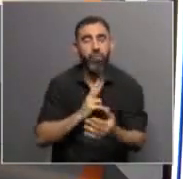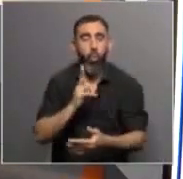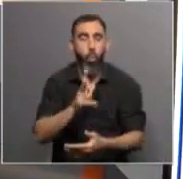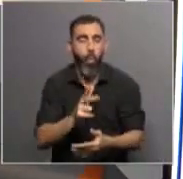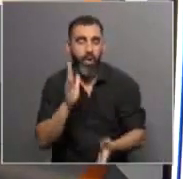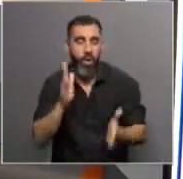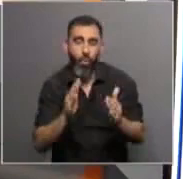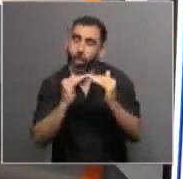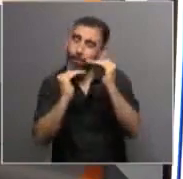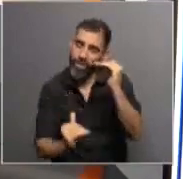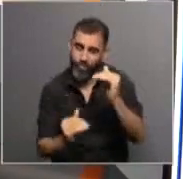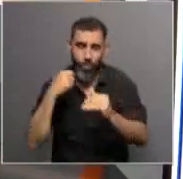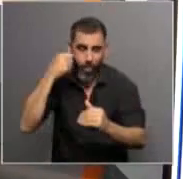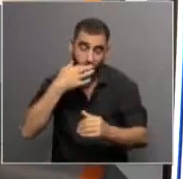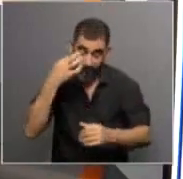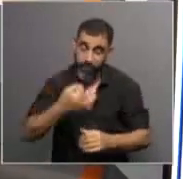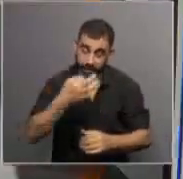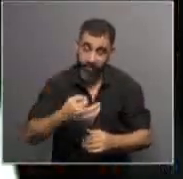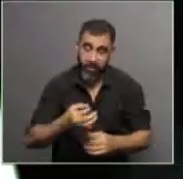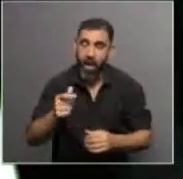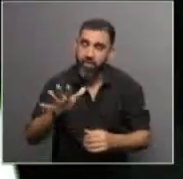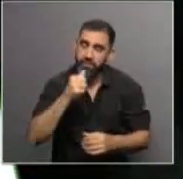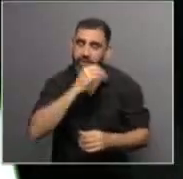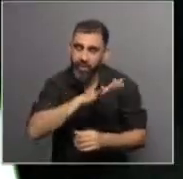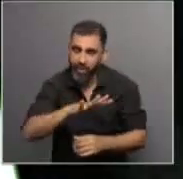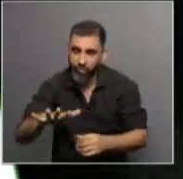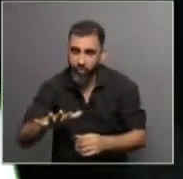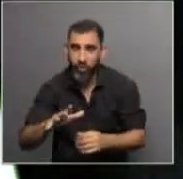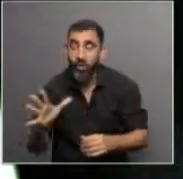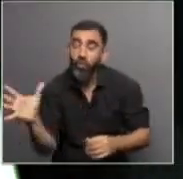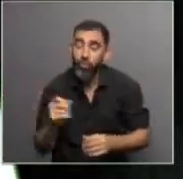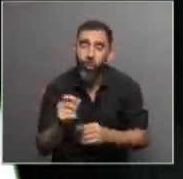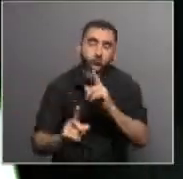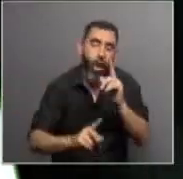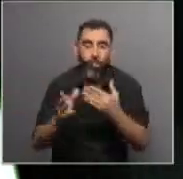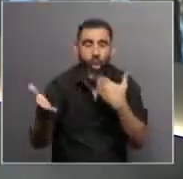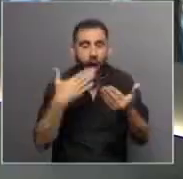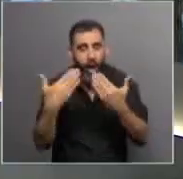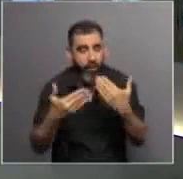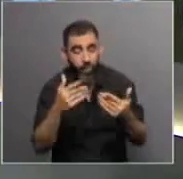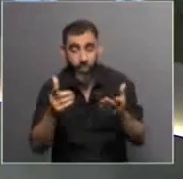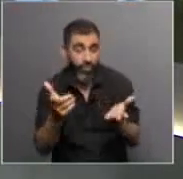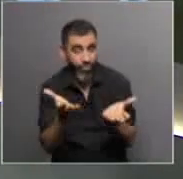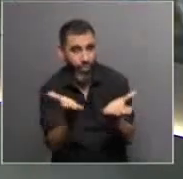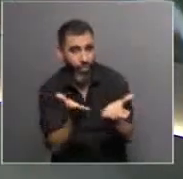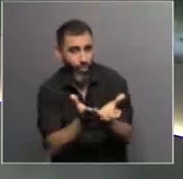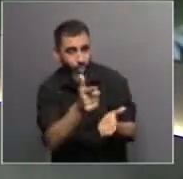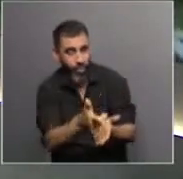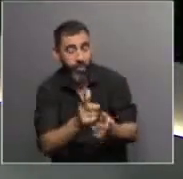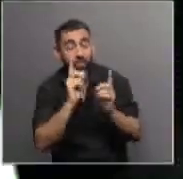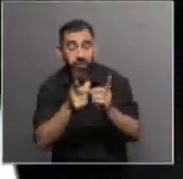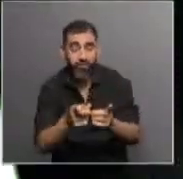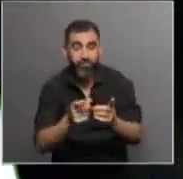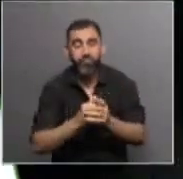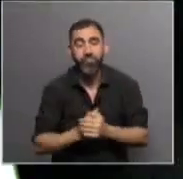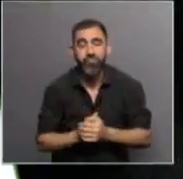robótica. Esa es la historia, ese es el cuento, y todos quienes alguna vez conversamos con algunos de estos chicos, y voy a sumar, digamos,